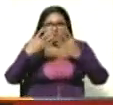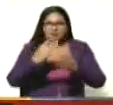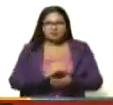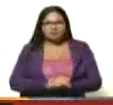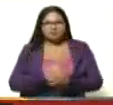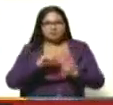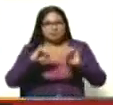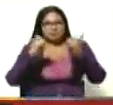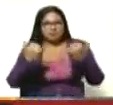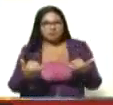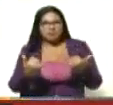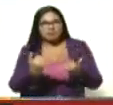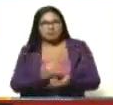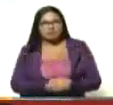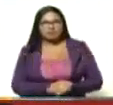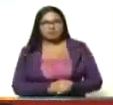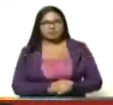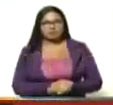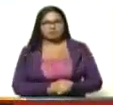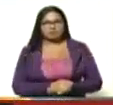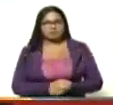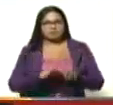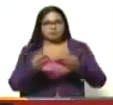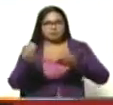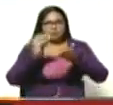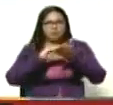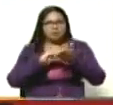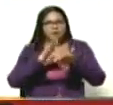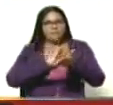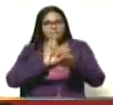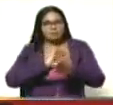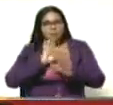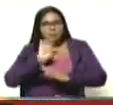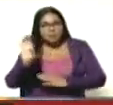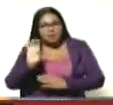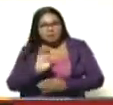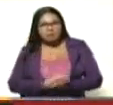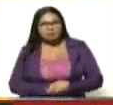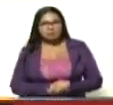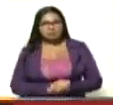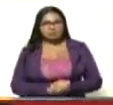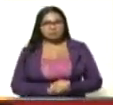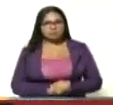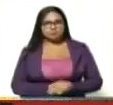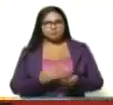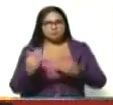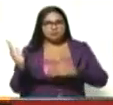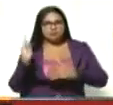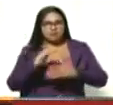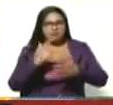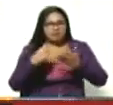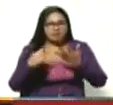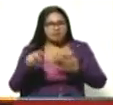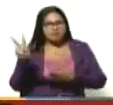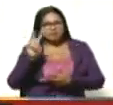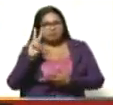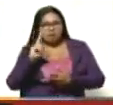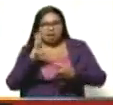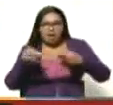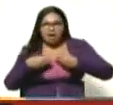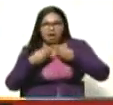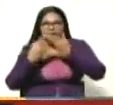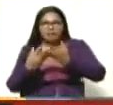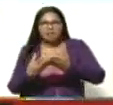partir de ahora, when I go back to Lesotho, cuando regrese a Lesoto, Venezuela back to Lesotho. Va a traer and Venezuela a Lesotho.